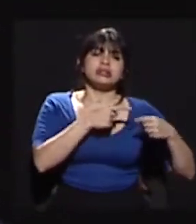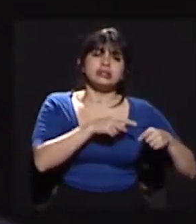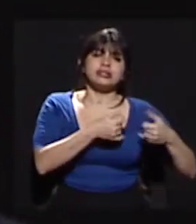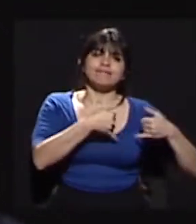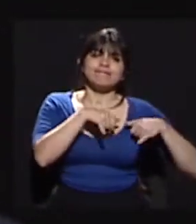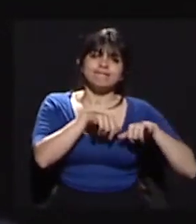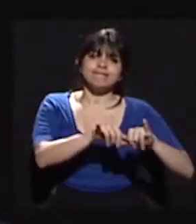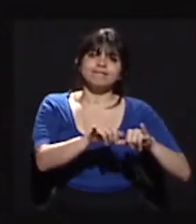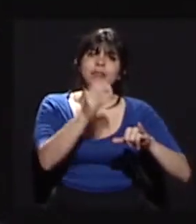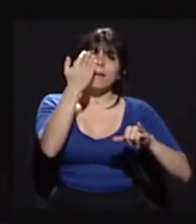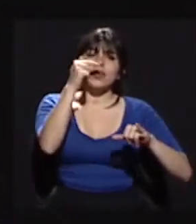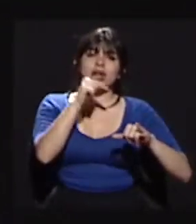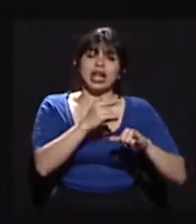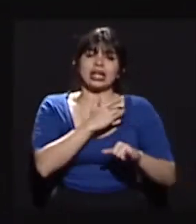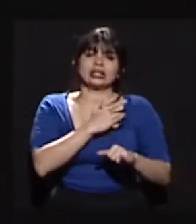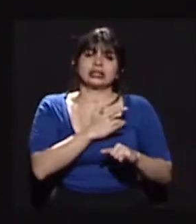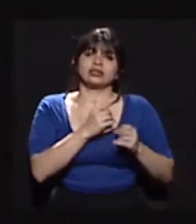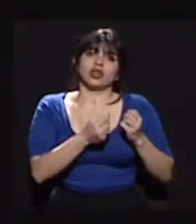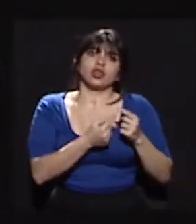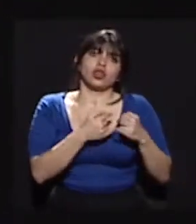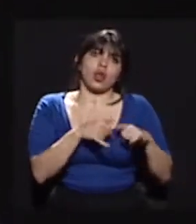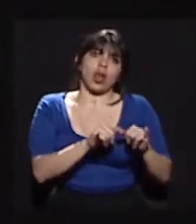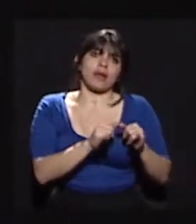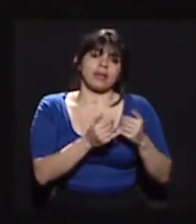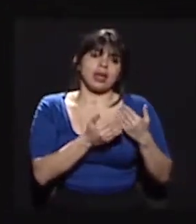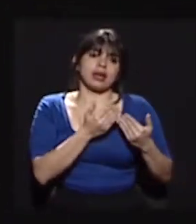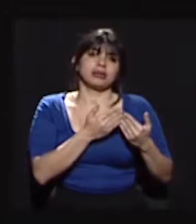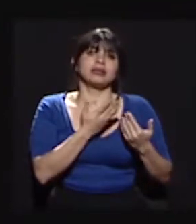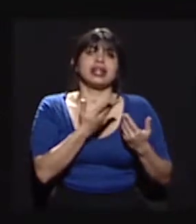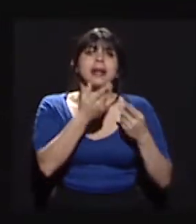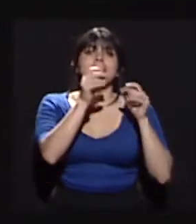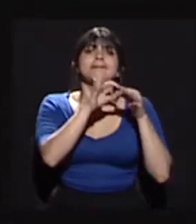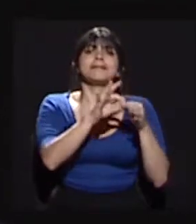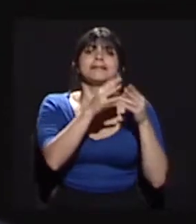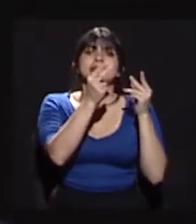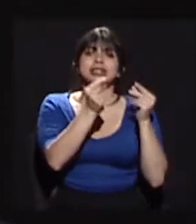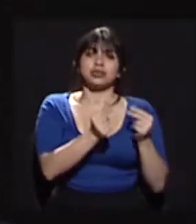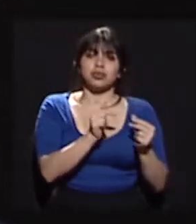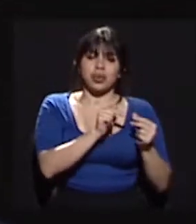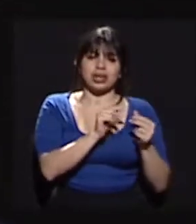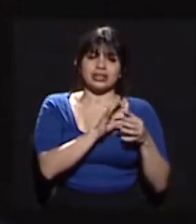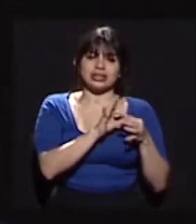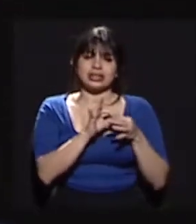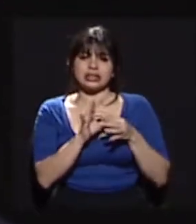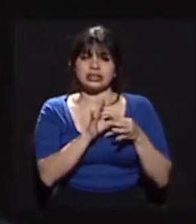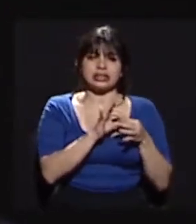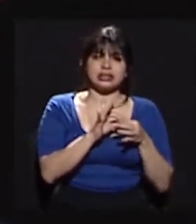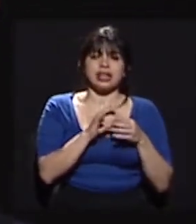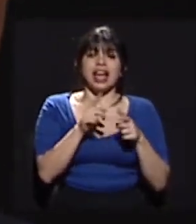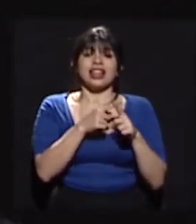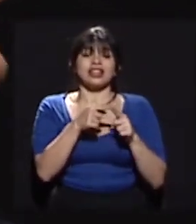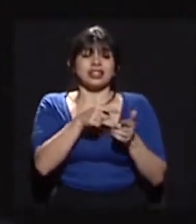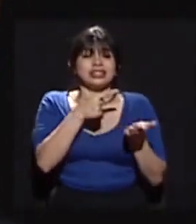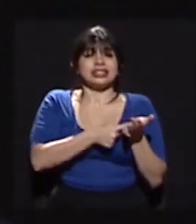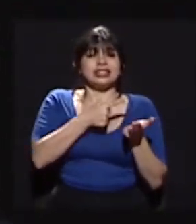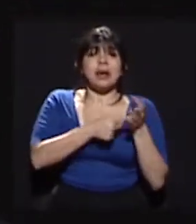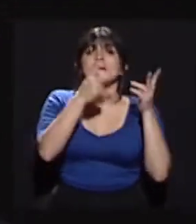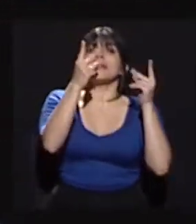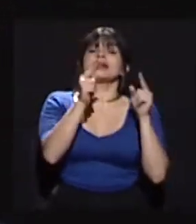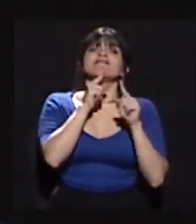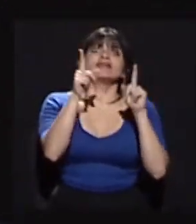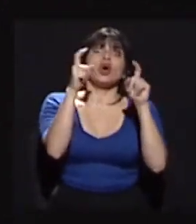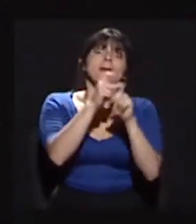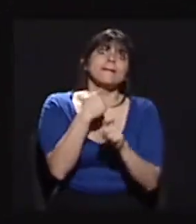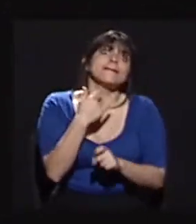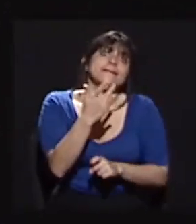porque las heridas pues están muy a flor de piel el debate presupuestario y esto es un debate tan tan complicado